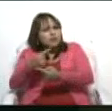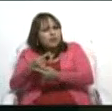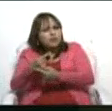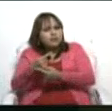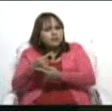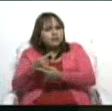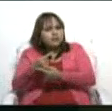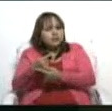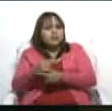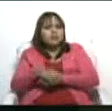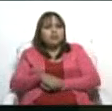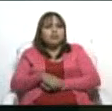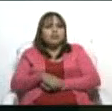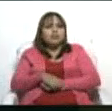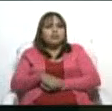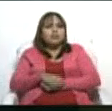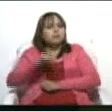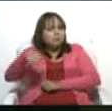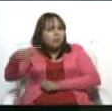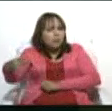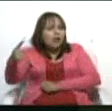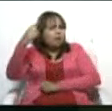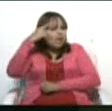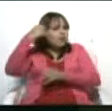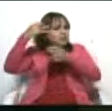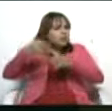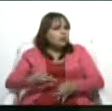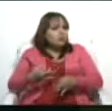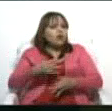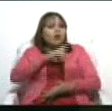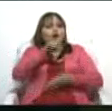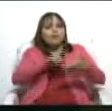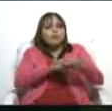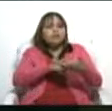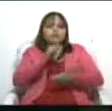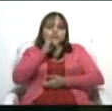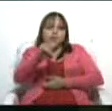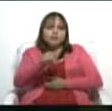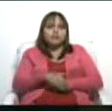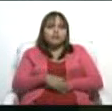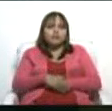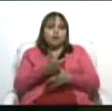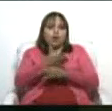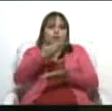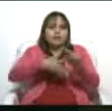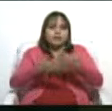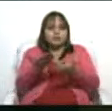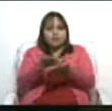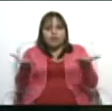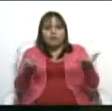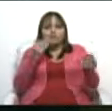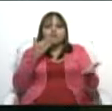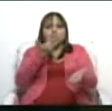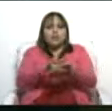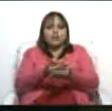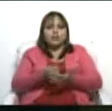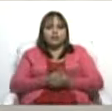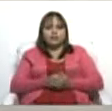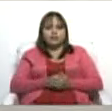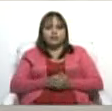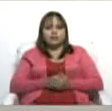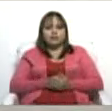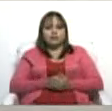horas, seguramente en los próximos días tendremos algunas noticias que compartir con ustedes. Muchas gracias.